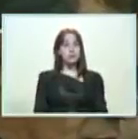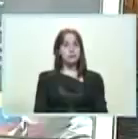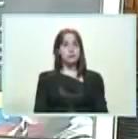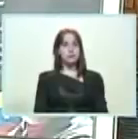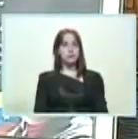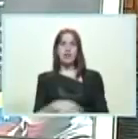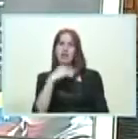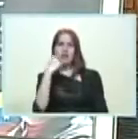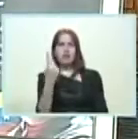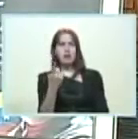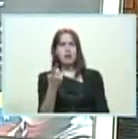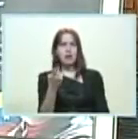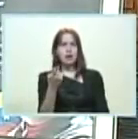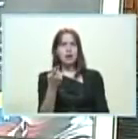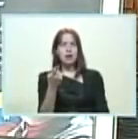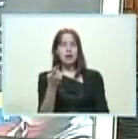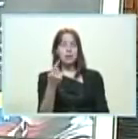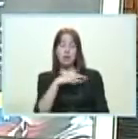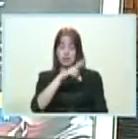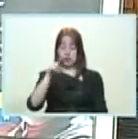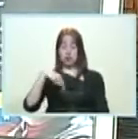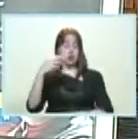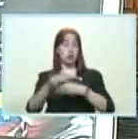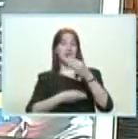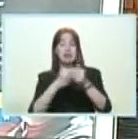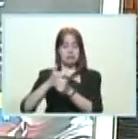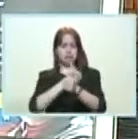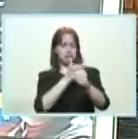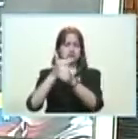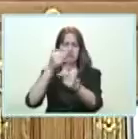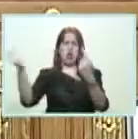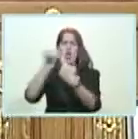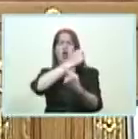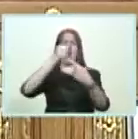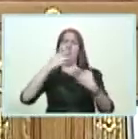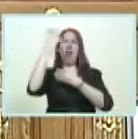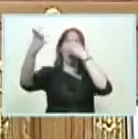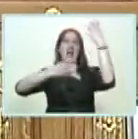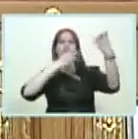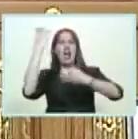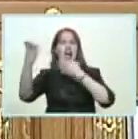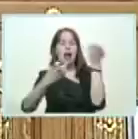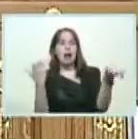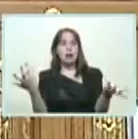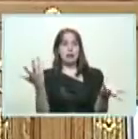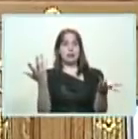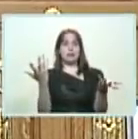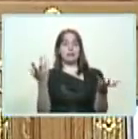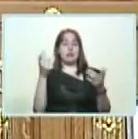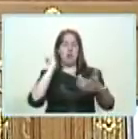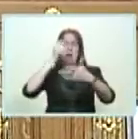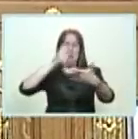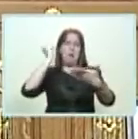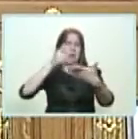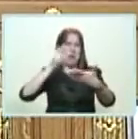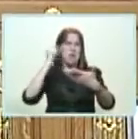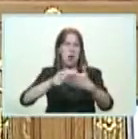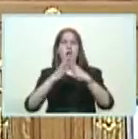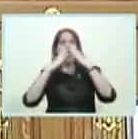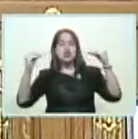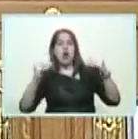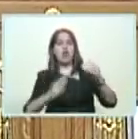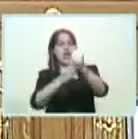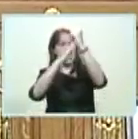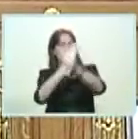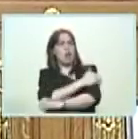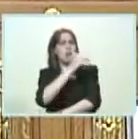¿Qué dirían si nosotros hiciéramos perseguir con violencia, gritos y el sonar de cacerolas a todos los dirigentes de